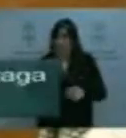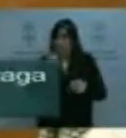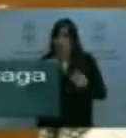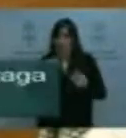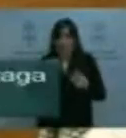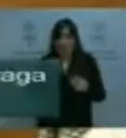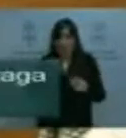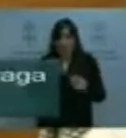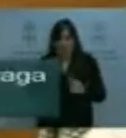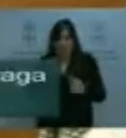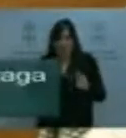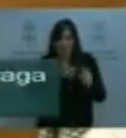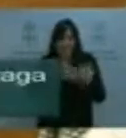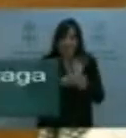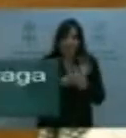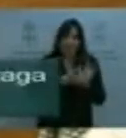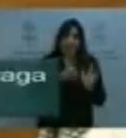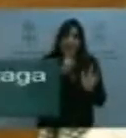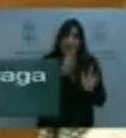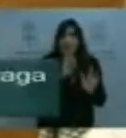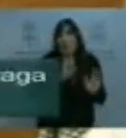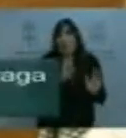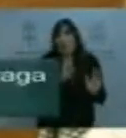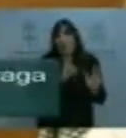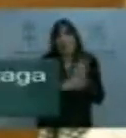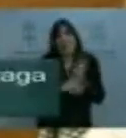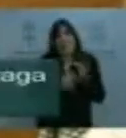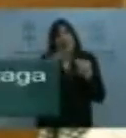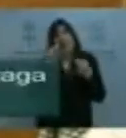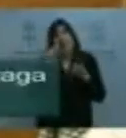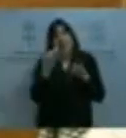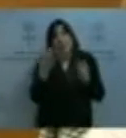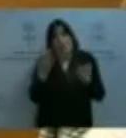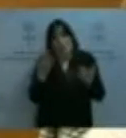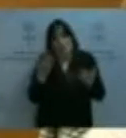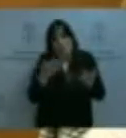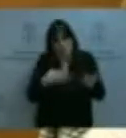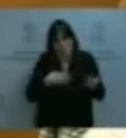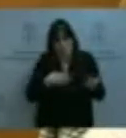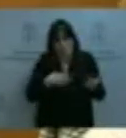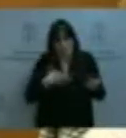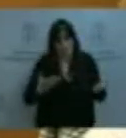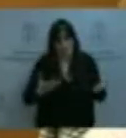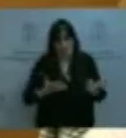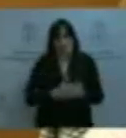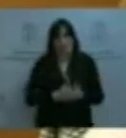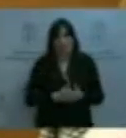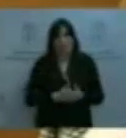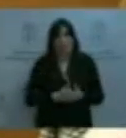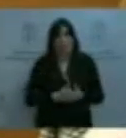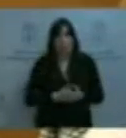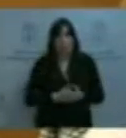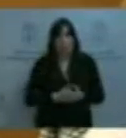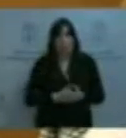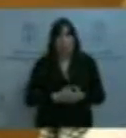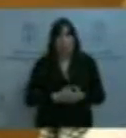con un mínimo de coherencia y un cierto sentido común, ¿no? Mire, si me permite, le reseño tres cosas. Ustedes